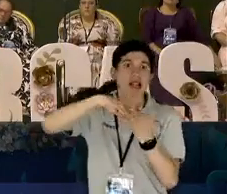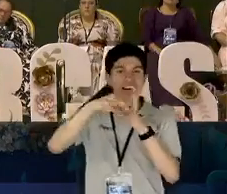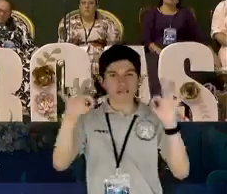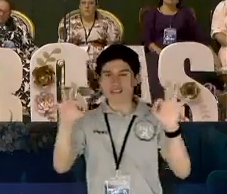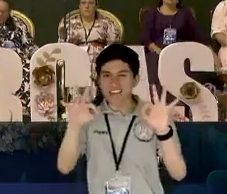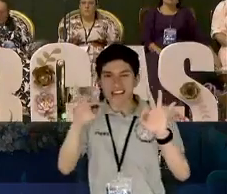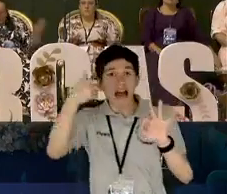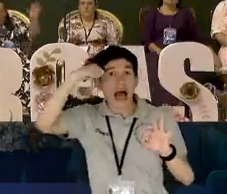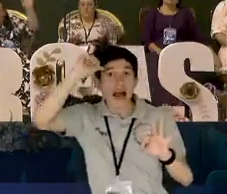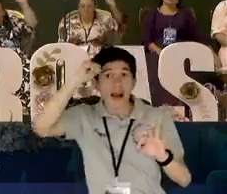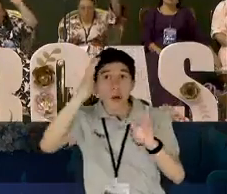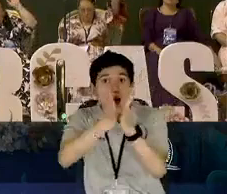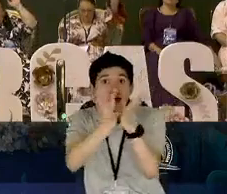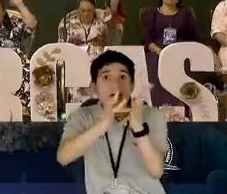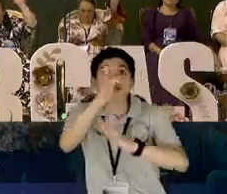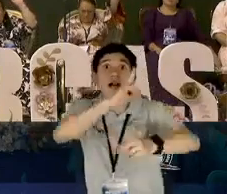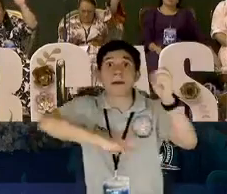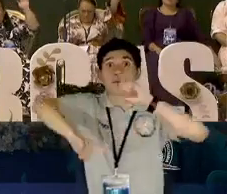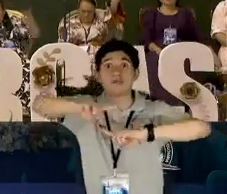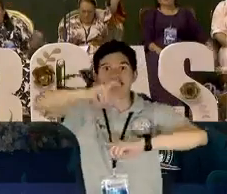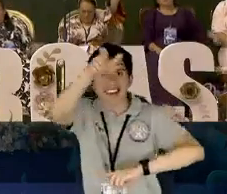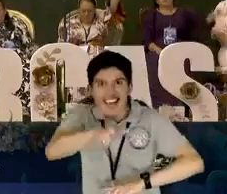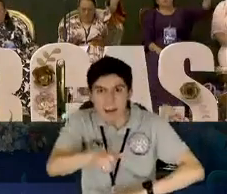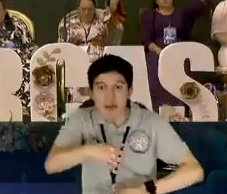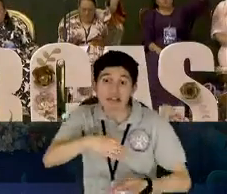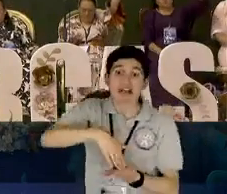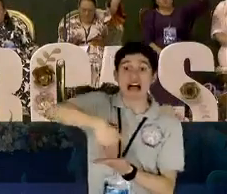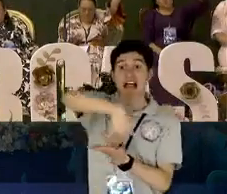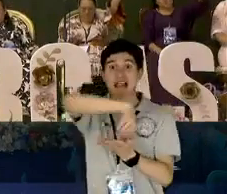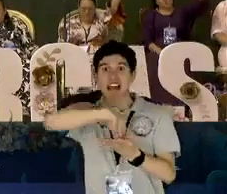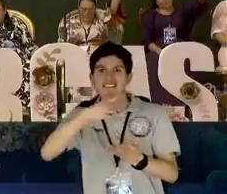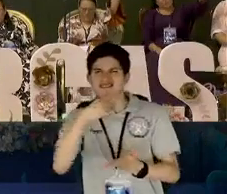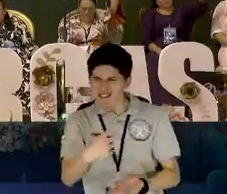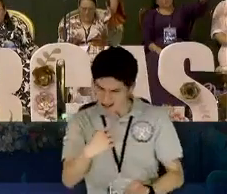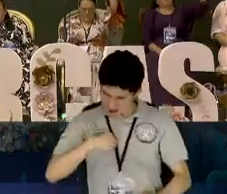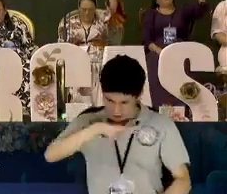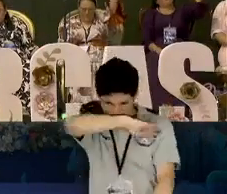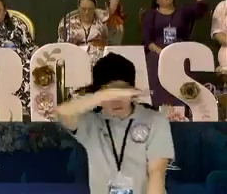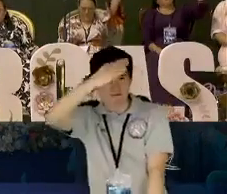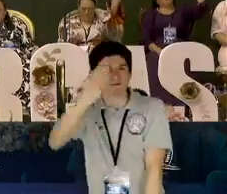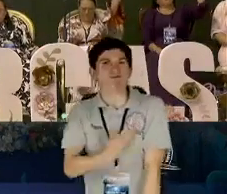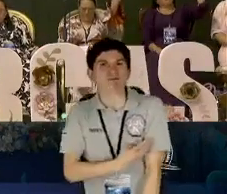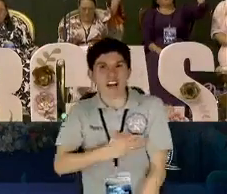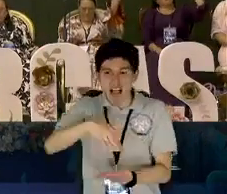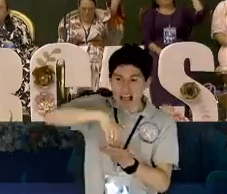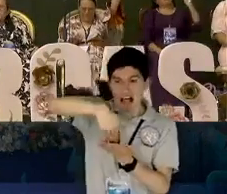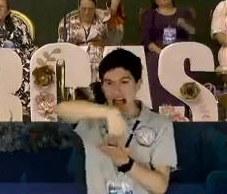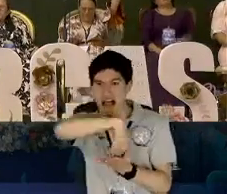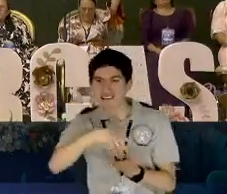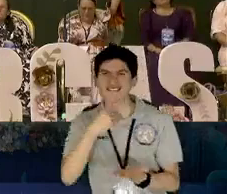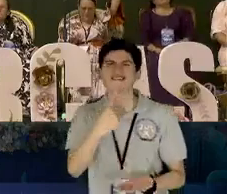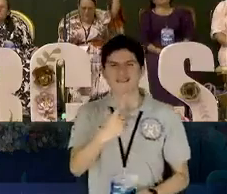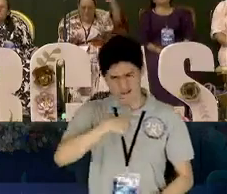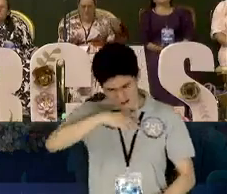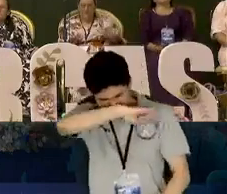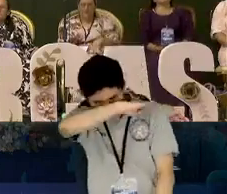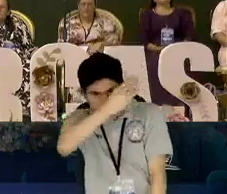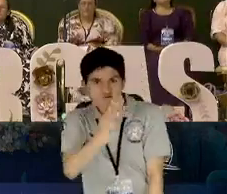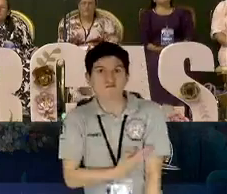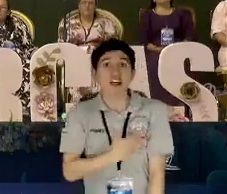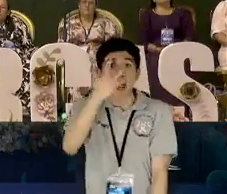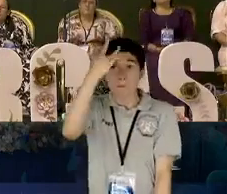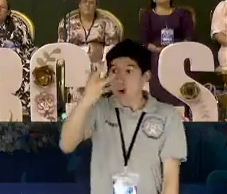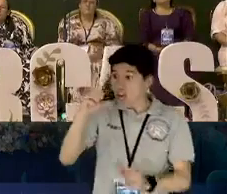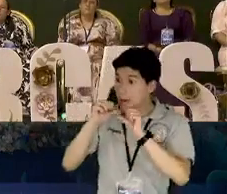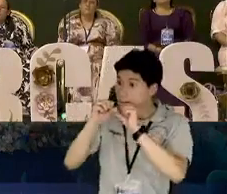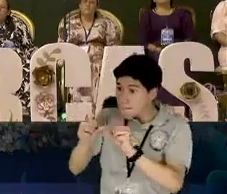débil, fuerte soy. Diga el débil, fuerte soy. Diga el débil, fuerte soy. Porque permanezco en la unidad de